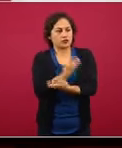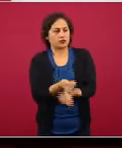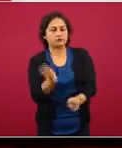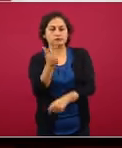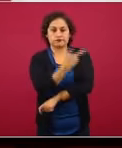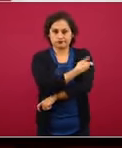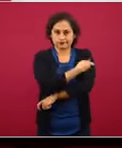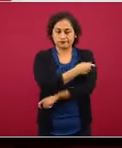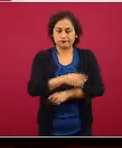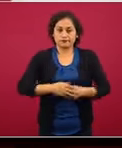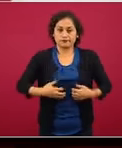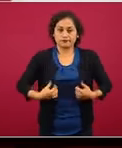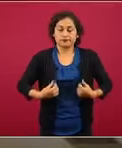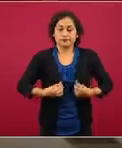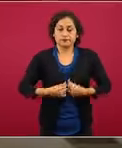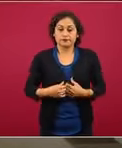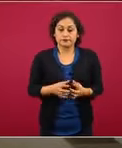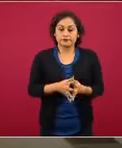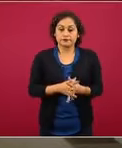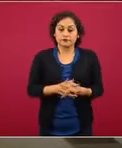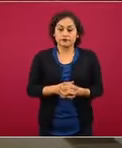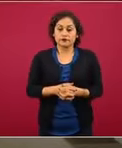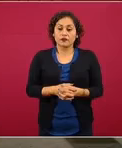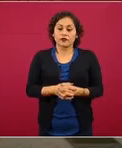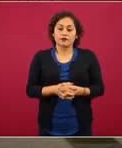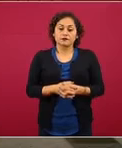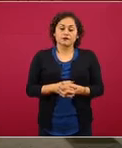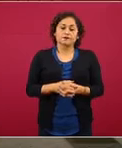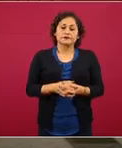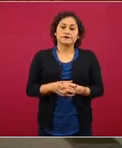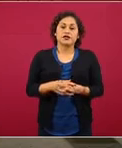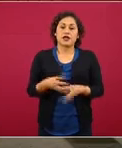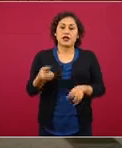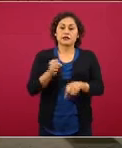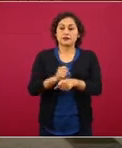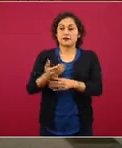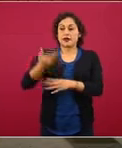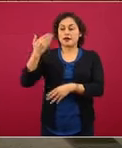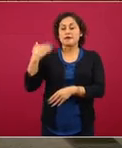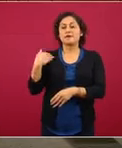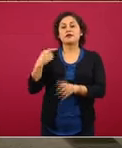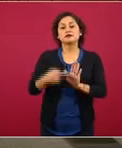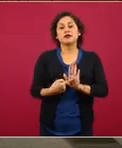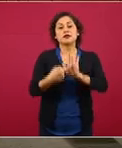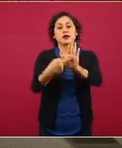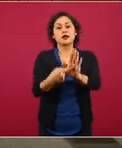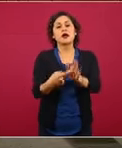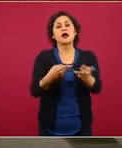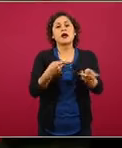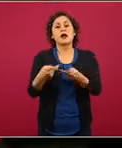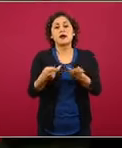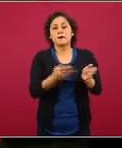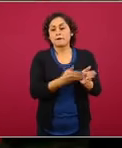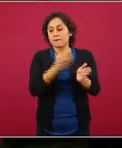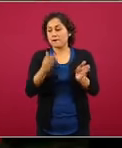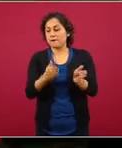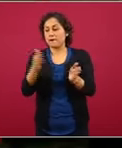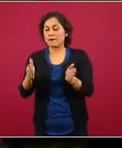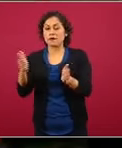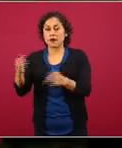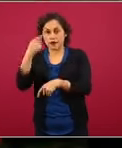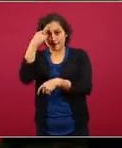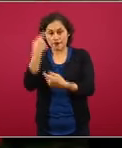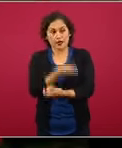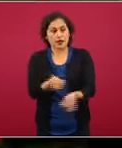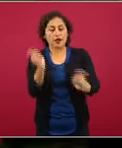emergencia. Y la semana pasada, cuando presentaron el plan de vacunación para COVID, mencionaron que esto podía servir como una gran